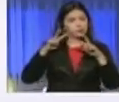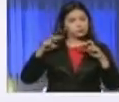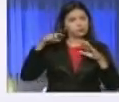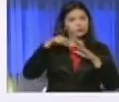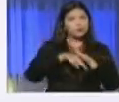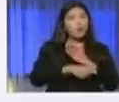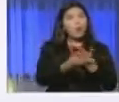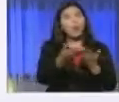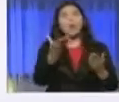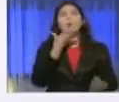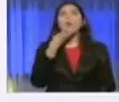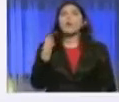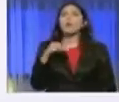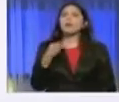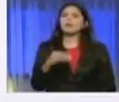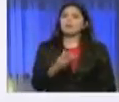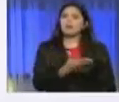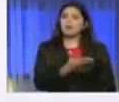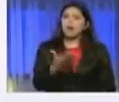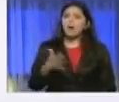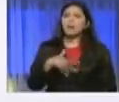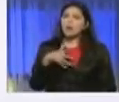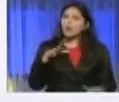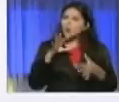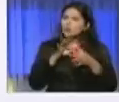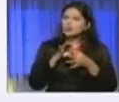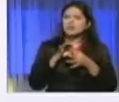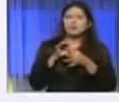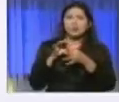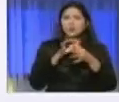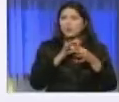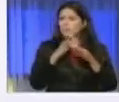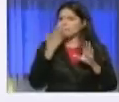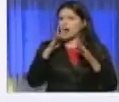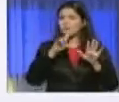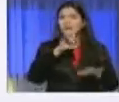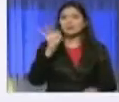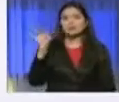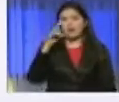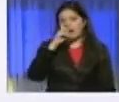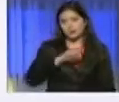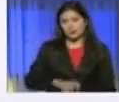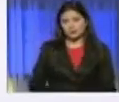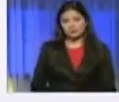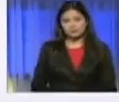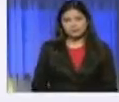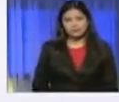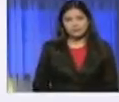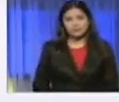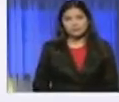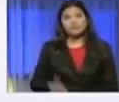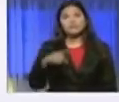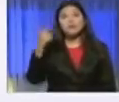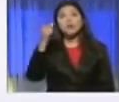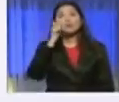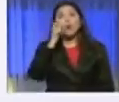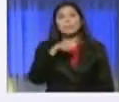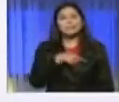pura juventud, para unirnos por 100 años. ¿No? El compañero Sou Chi